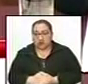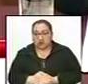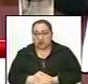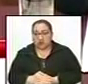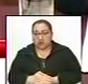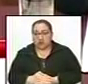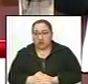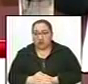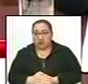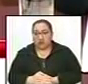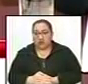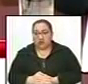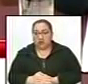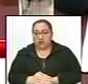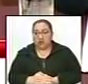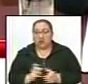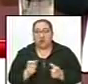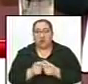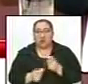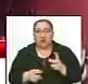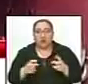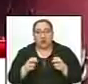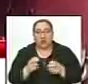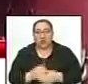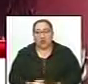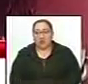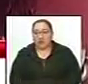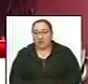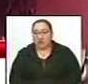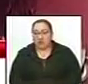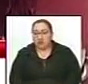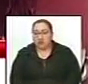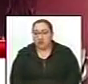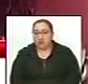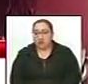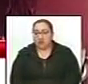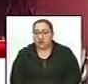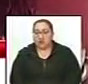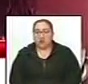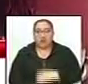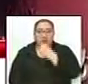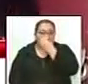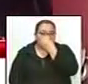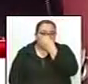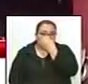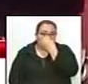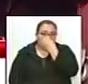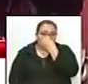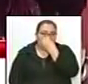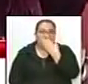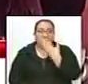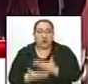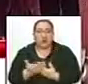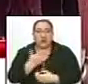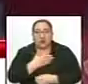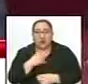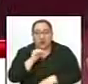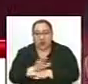el congresista Galarreta. Muchas gracias, presidente. Buenas